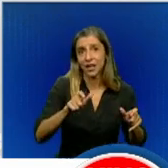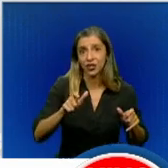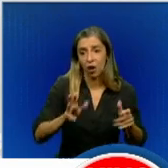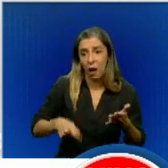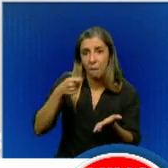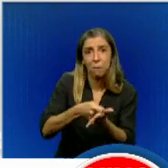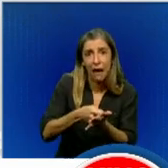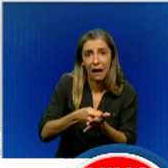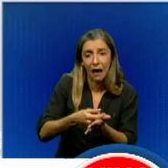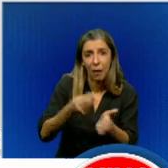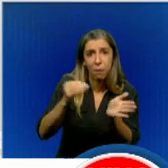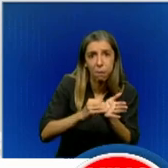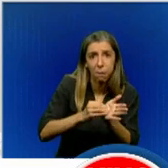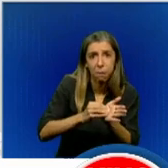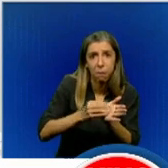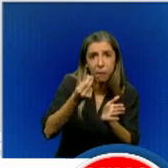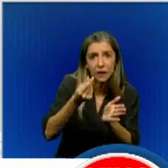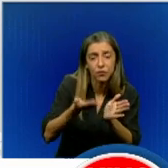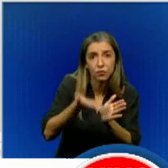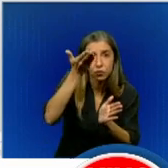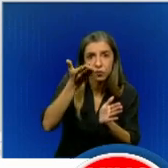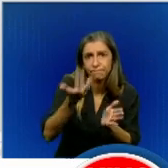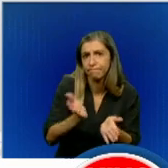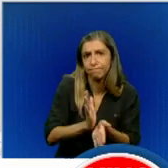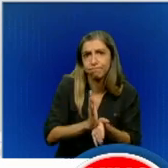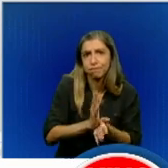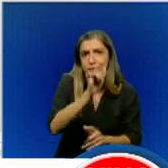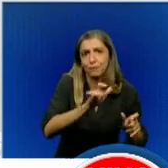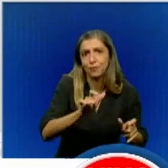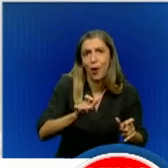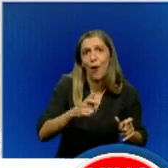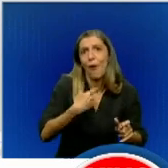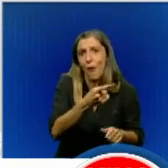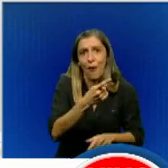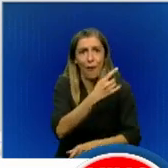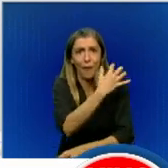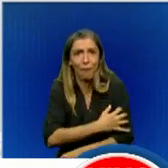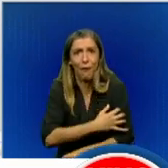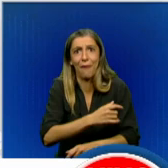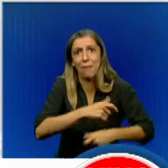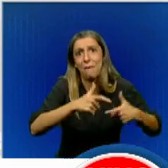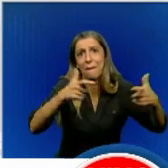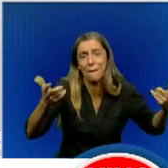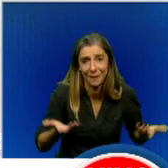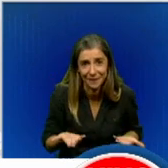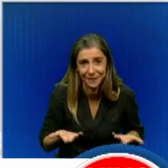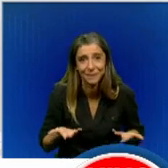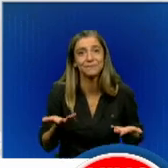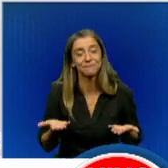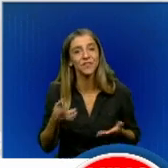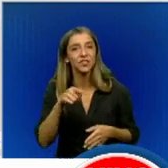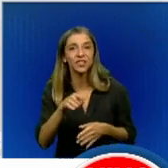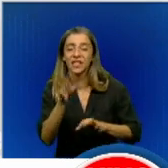es decir señor presidente estamos frente a un proyecto de ley que desde mi punto de vista potencia agua grava